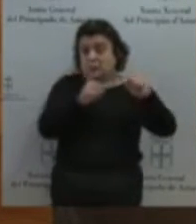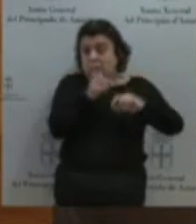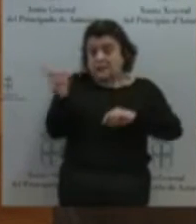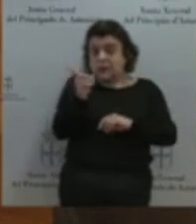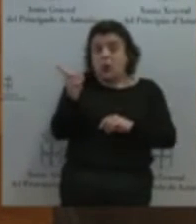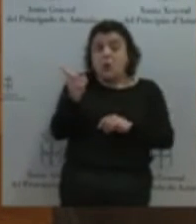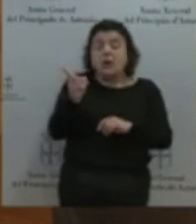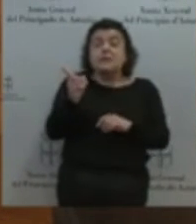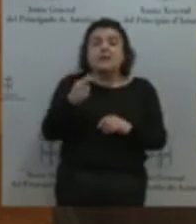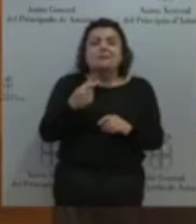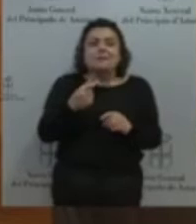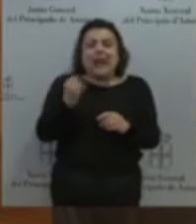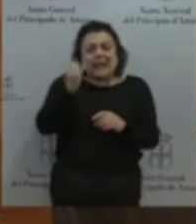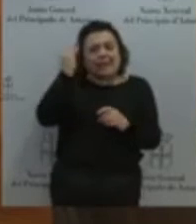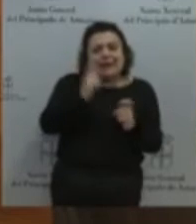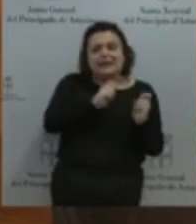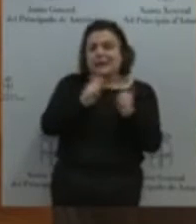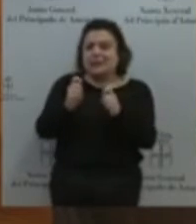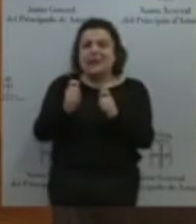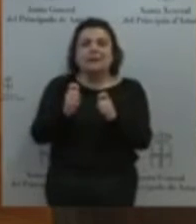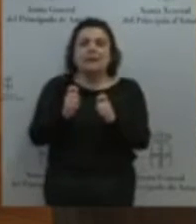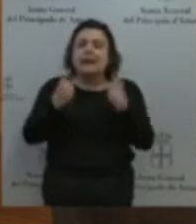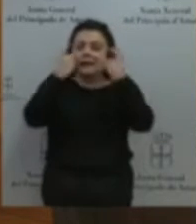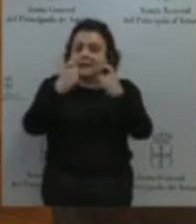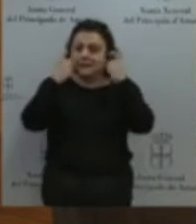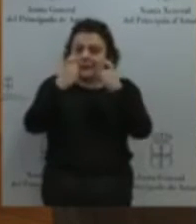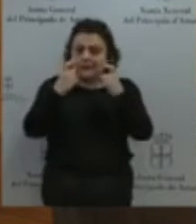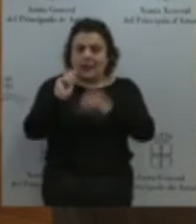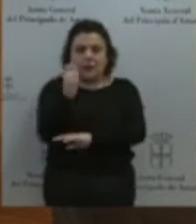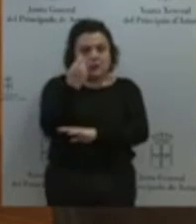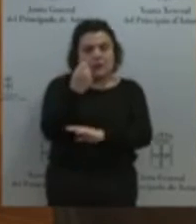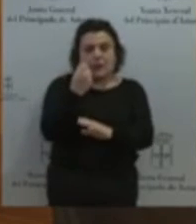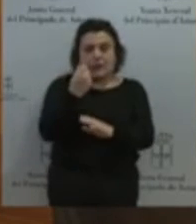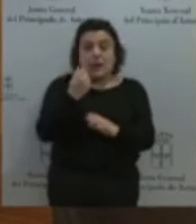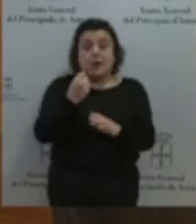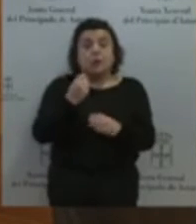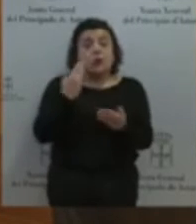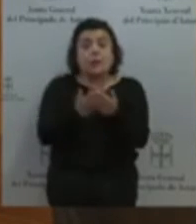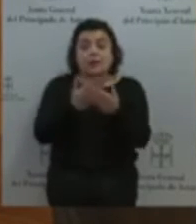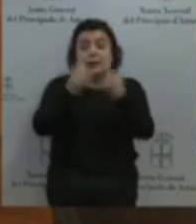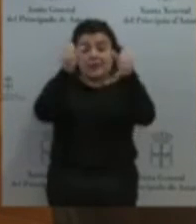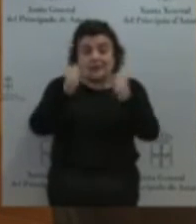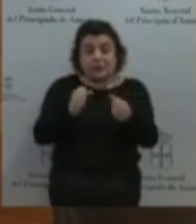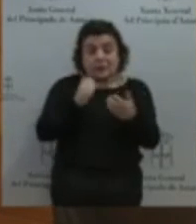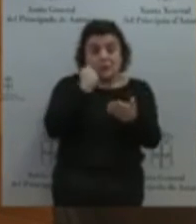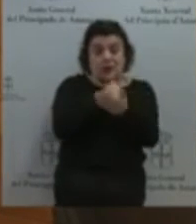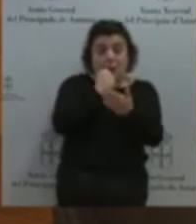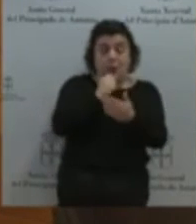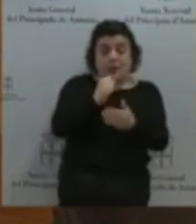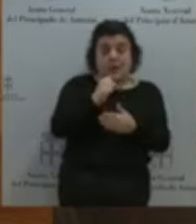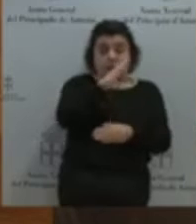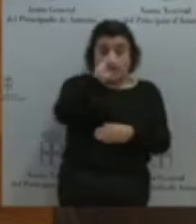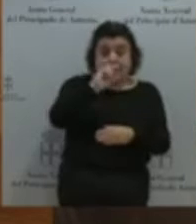certificación, no solo de la huella del carbono, que usted ya me ha hablado a través de decretos, sino de la huella hídrica, partiendo siempre de